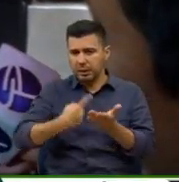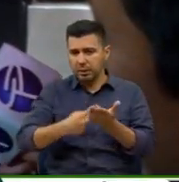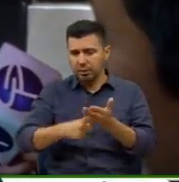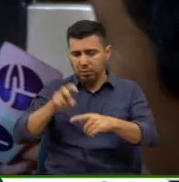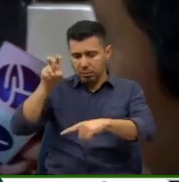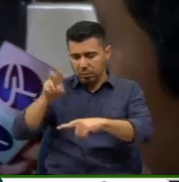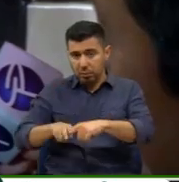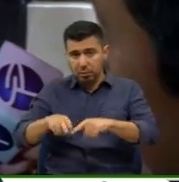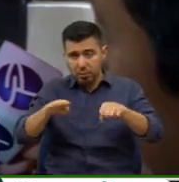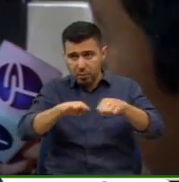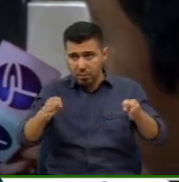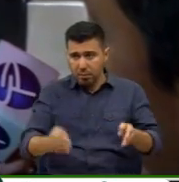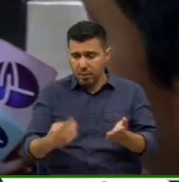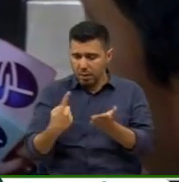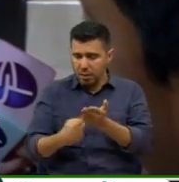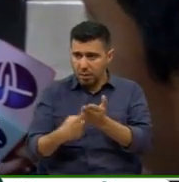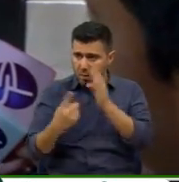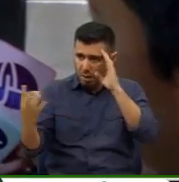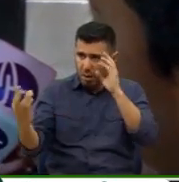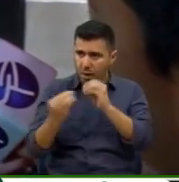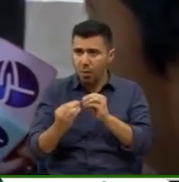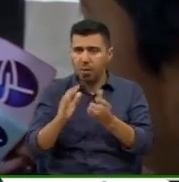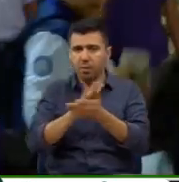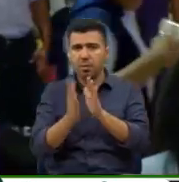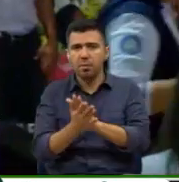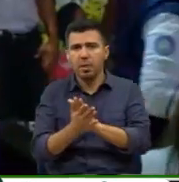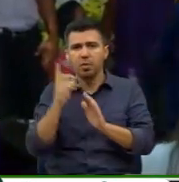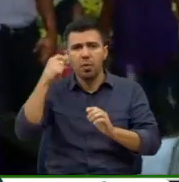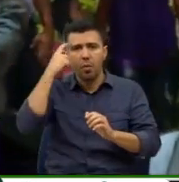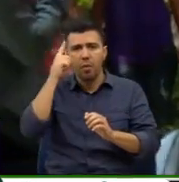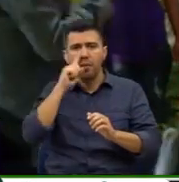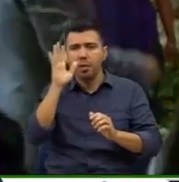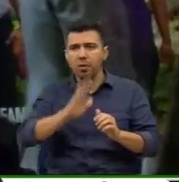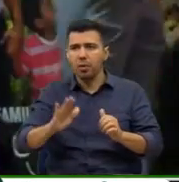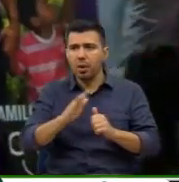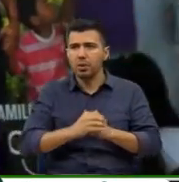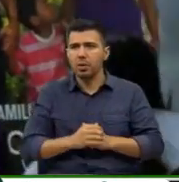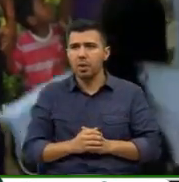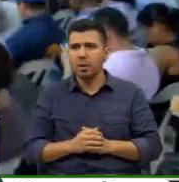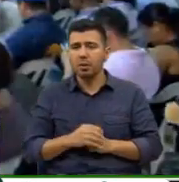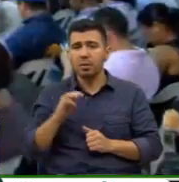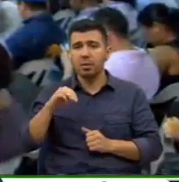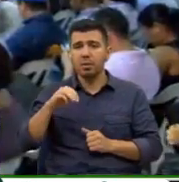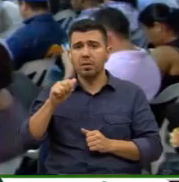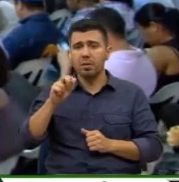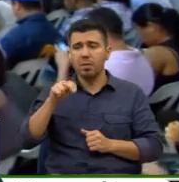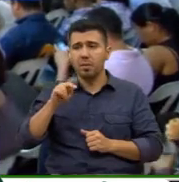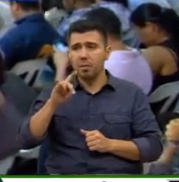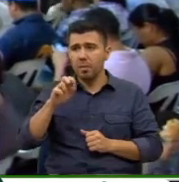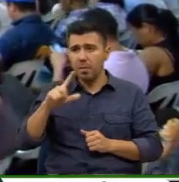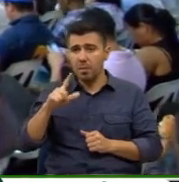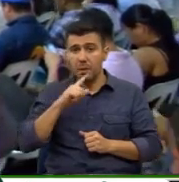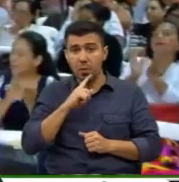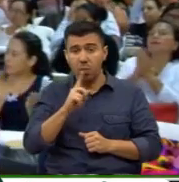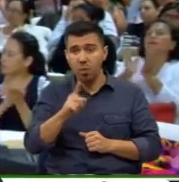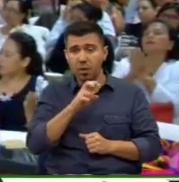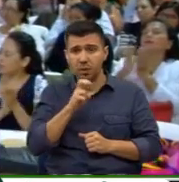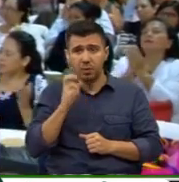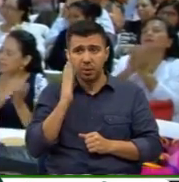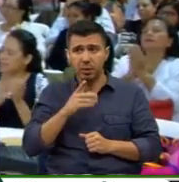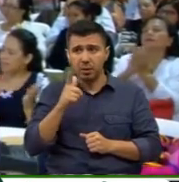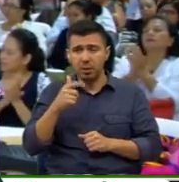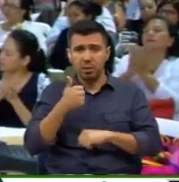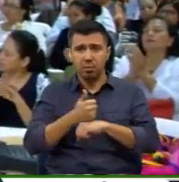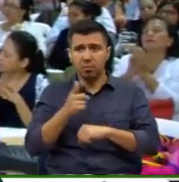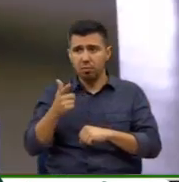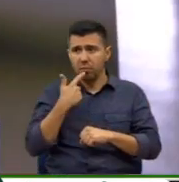a buscar el acuerdo de paz también con el gobierno nacional. Manuel Vicente Sorzano, secretario del Interior de Santander, por su parte aseguró que